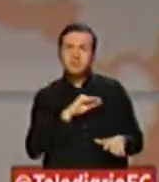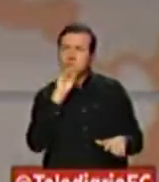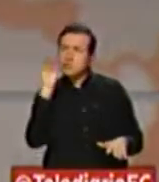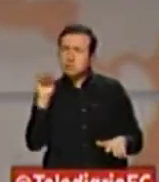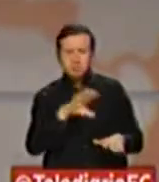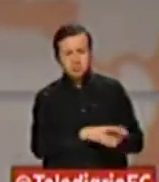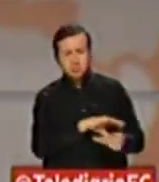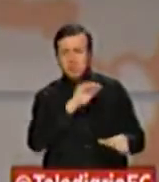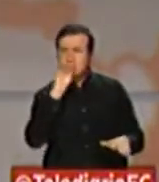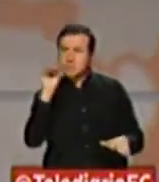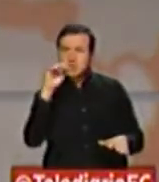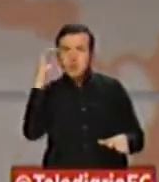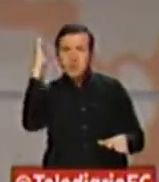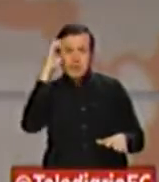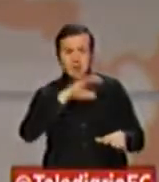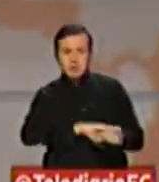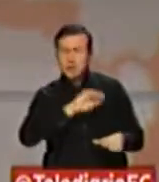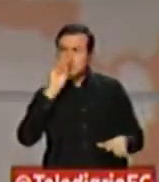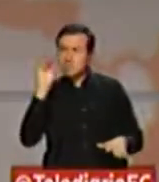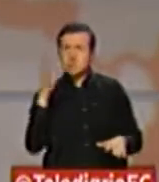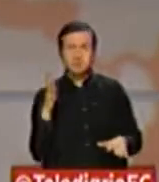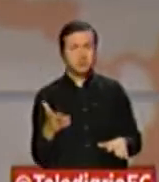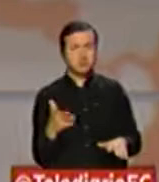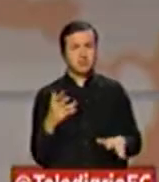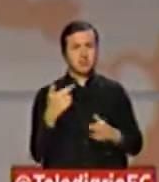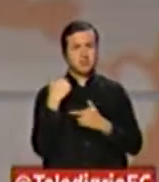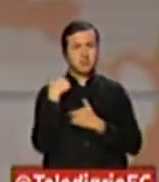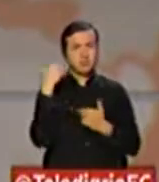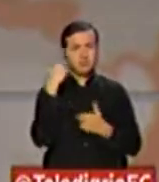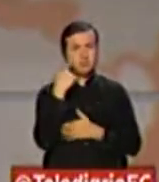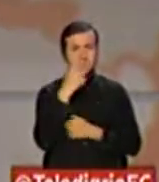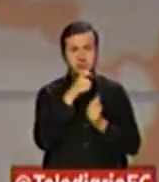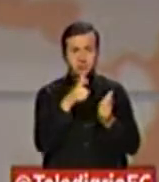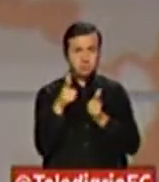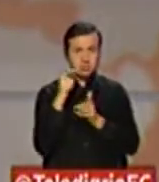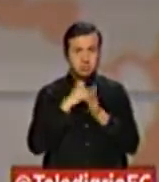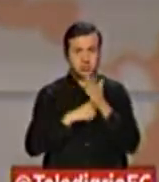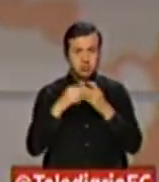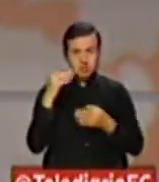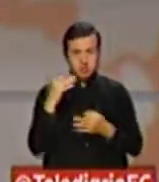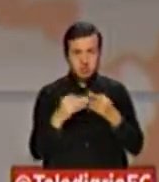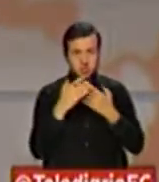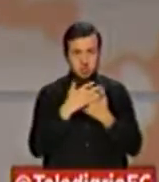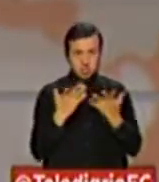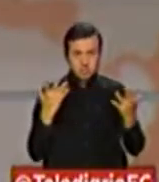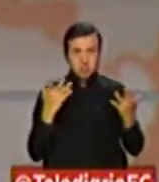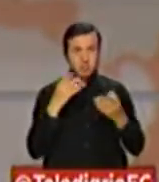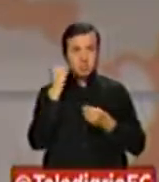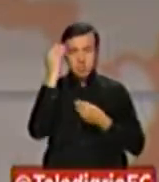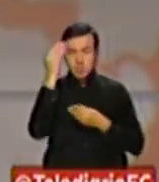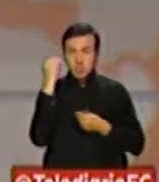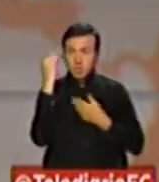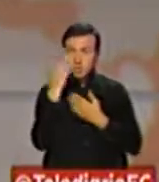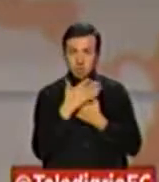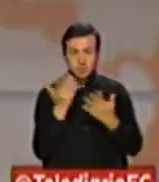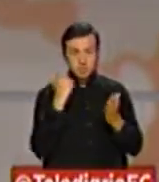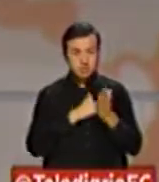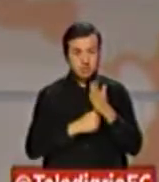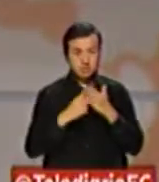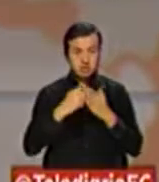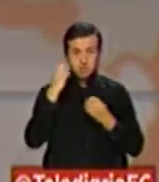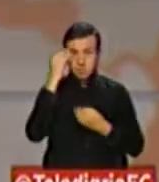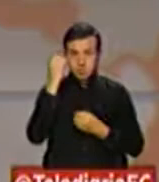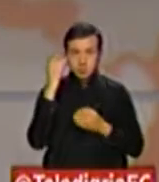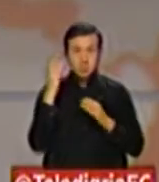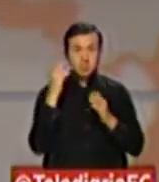de responsabilidades políticas, estaba bajo la tutela del Ministerio de Justicia hacer estos informes. Ministerio de Justicia, que